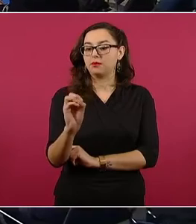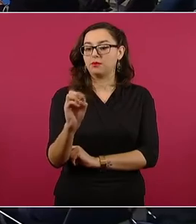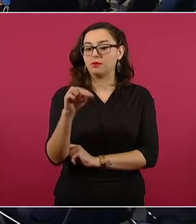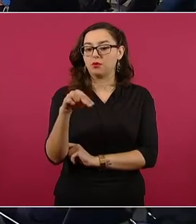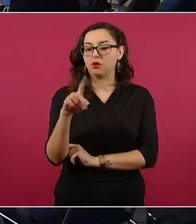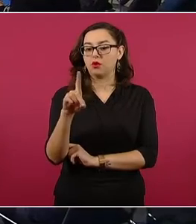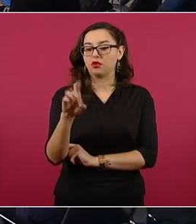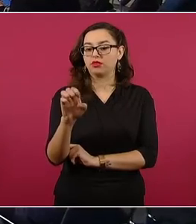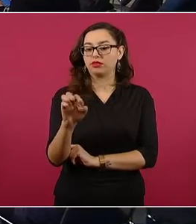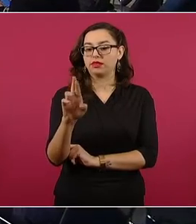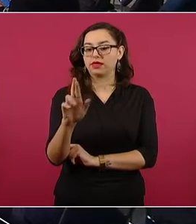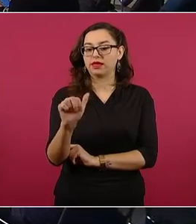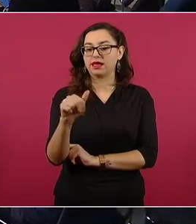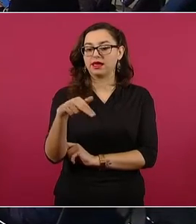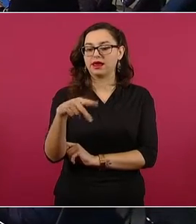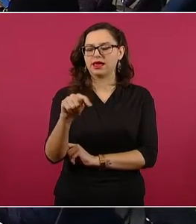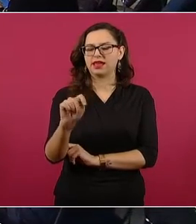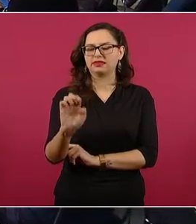preponderante.